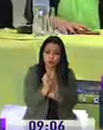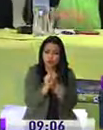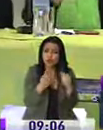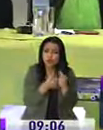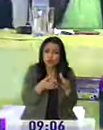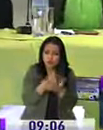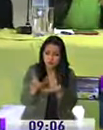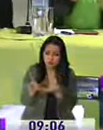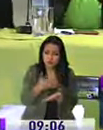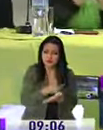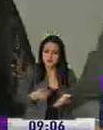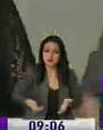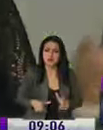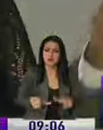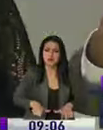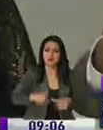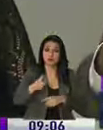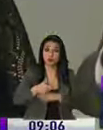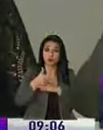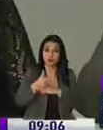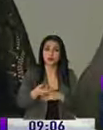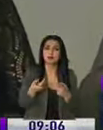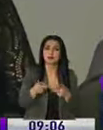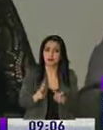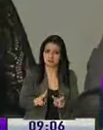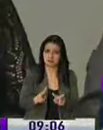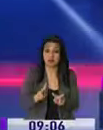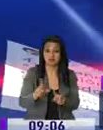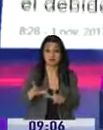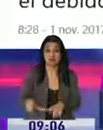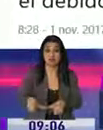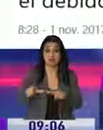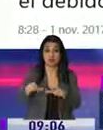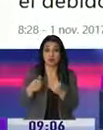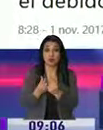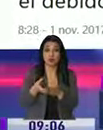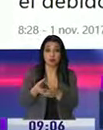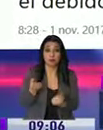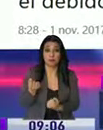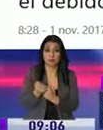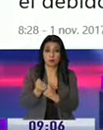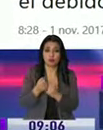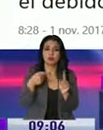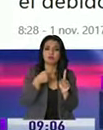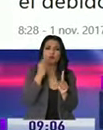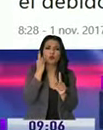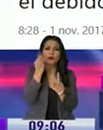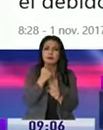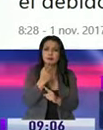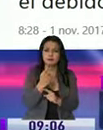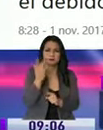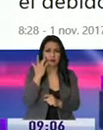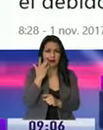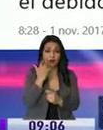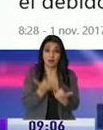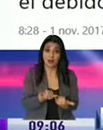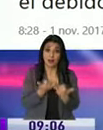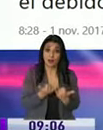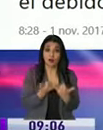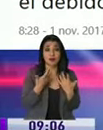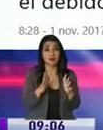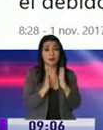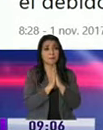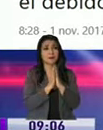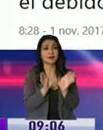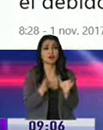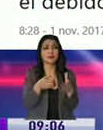de destituir al presidente Moreno llegaron también desde el sector morenista. María Alexandra Ocles afirmaba: extraño, ahora sí se invoca